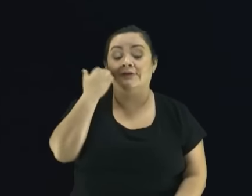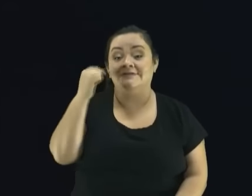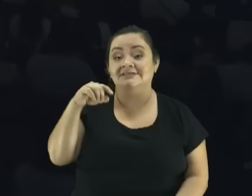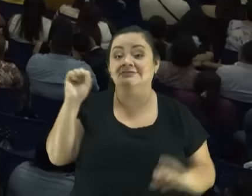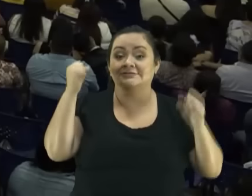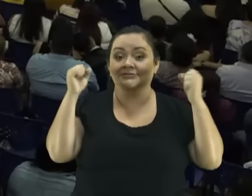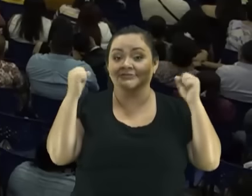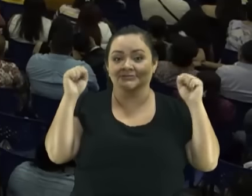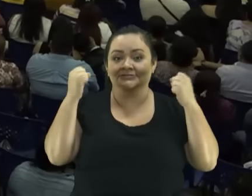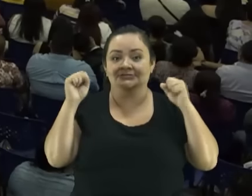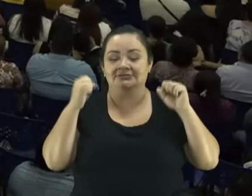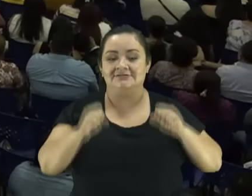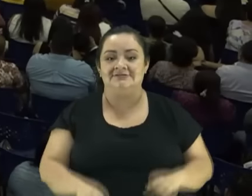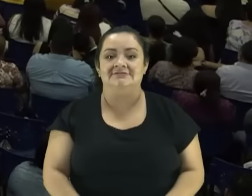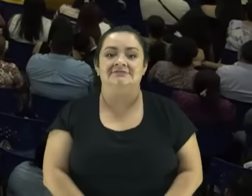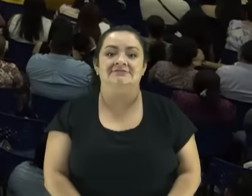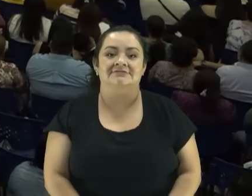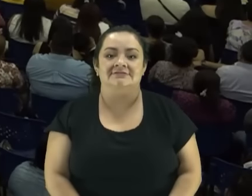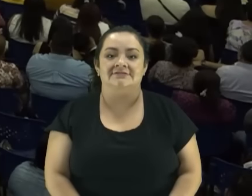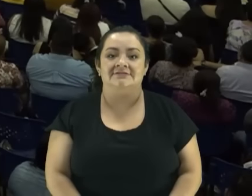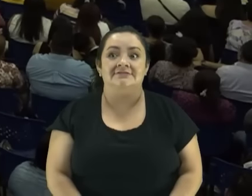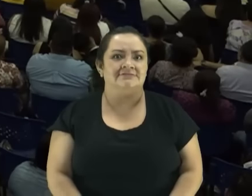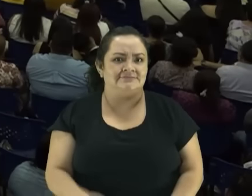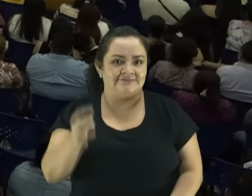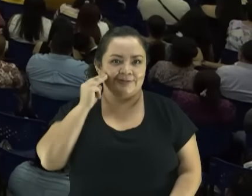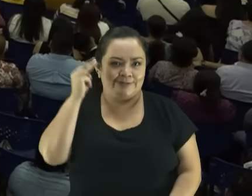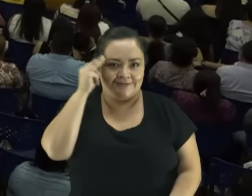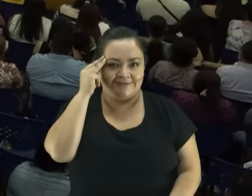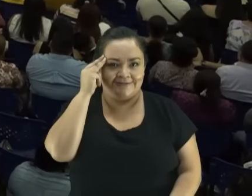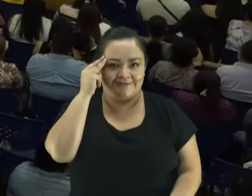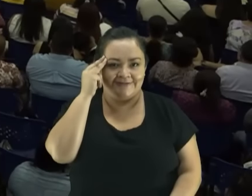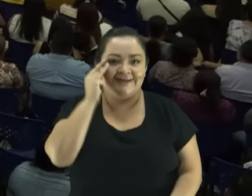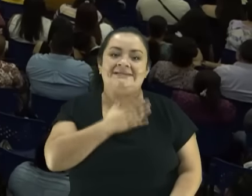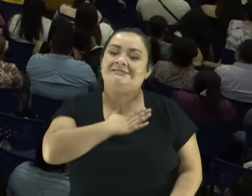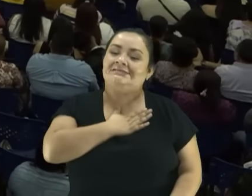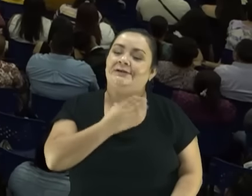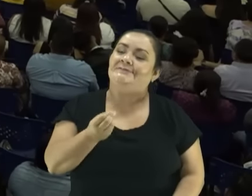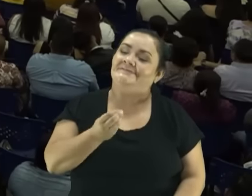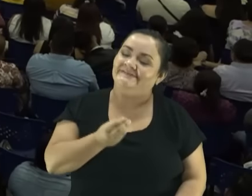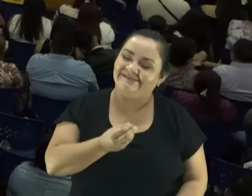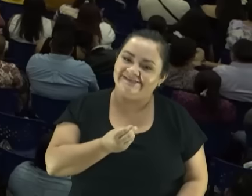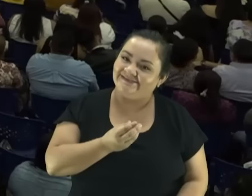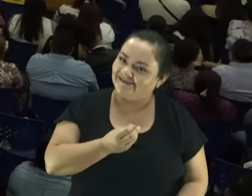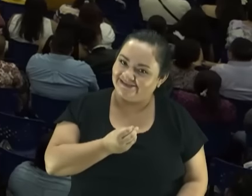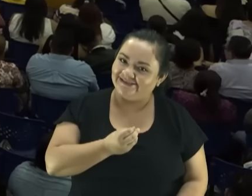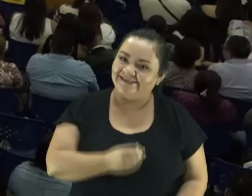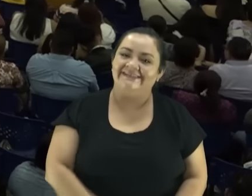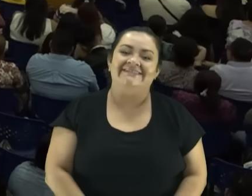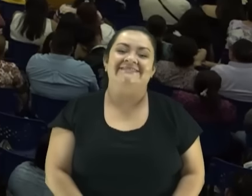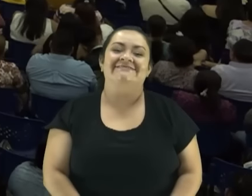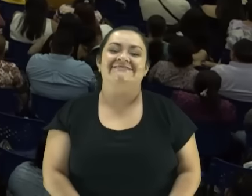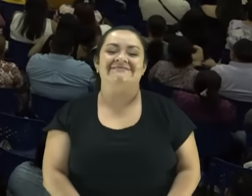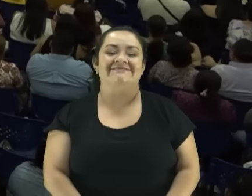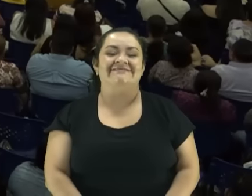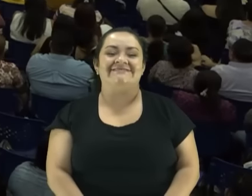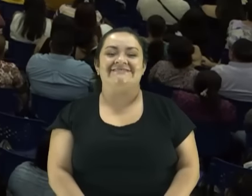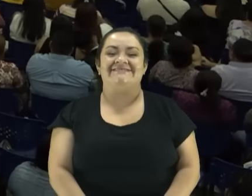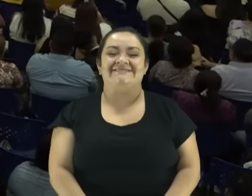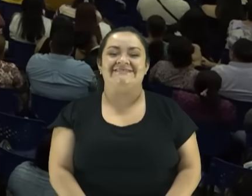acá Amén maduro tengo miedo tengo miedo habrá liberación de espíritu